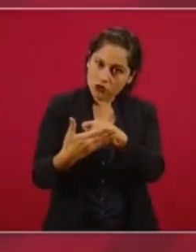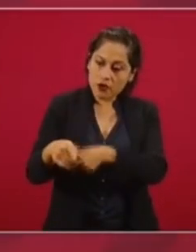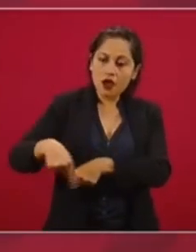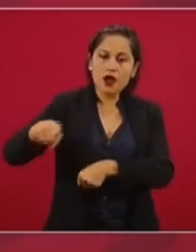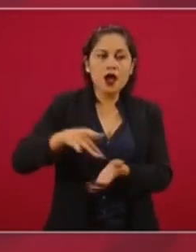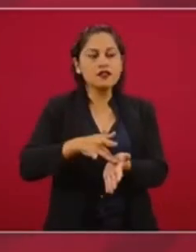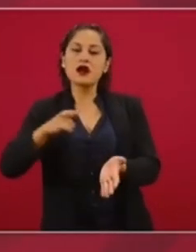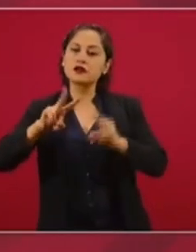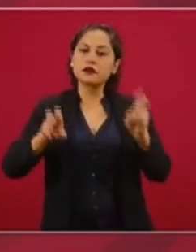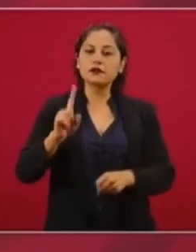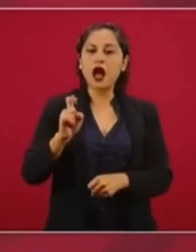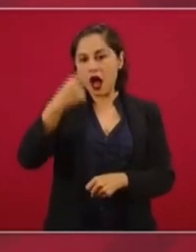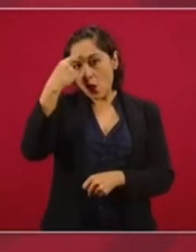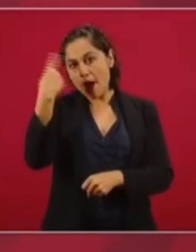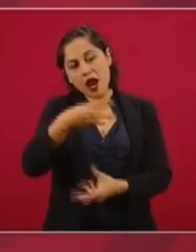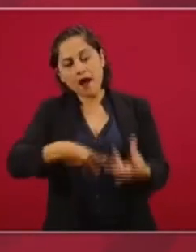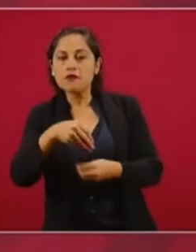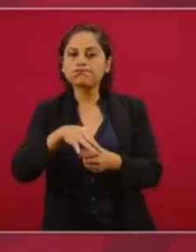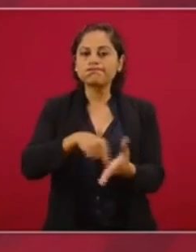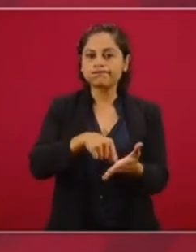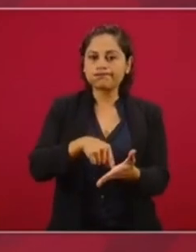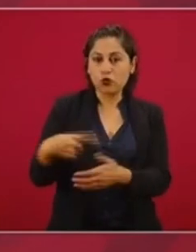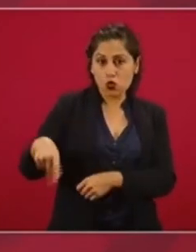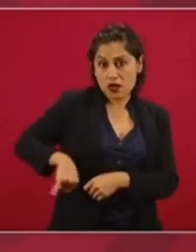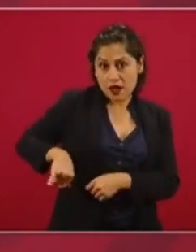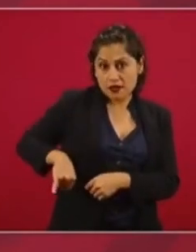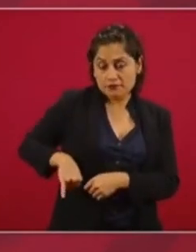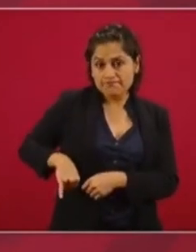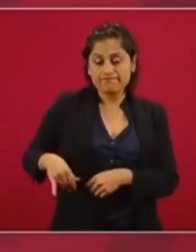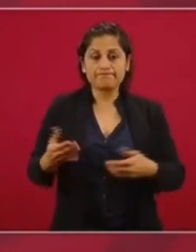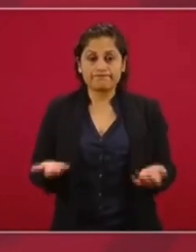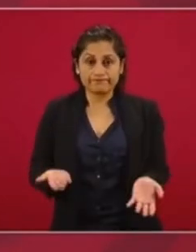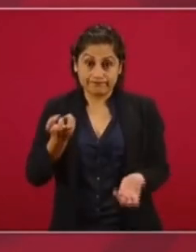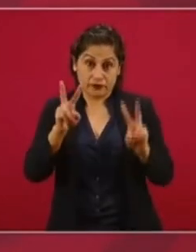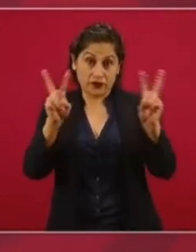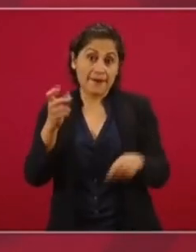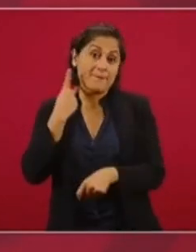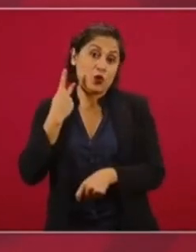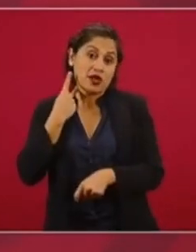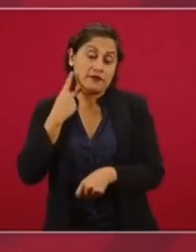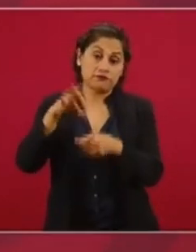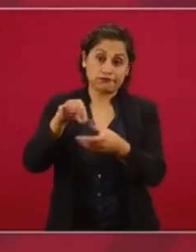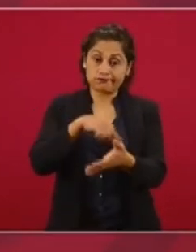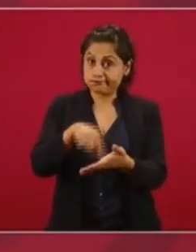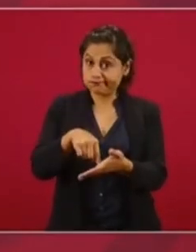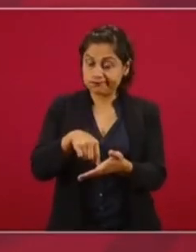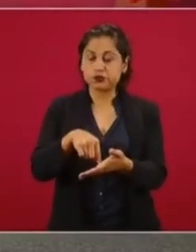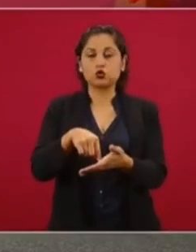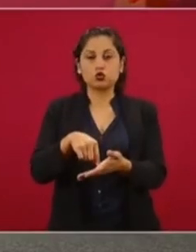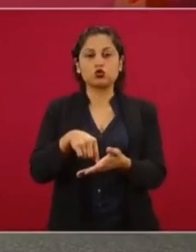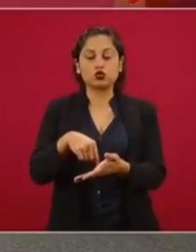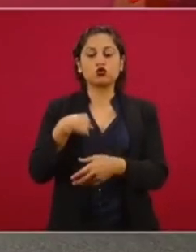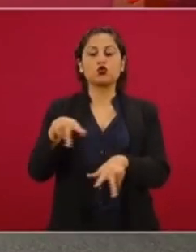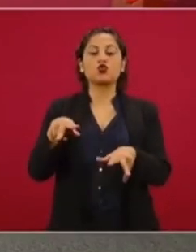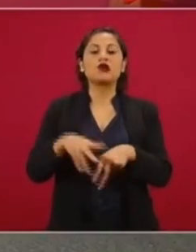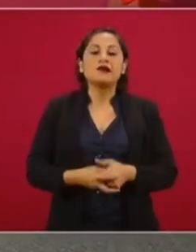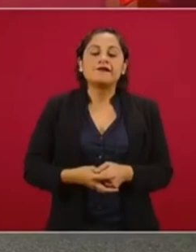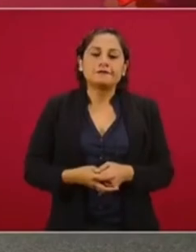para sacar raja electoral raja política entonces